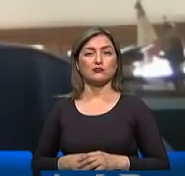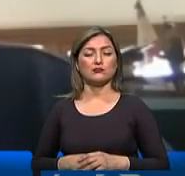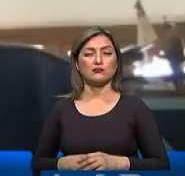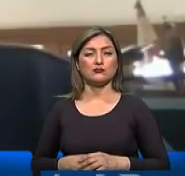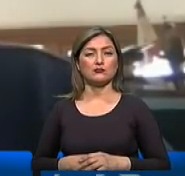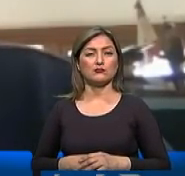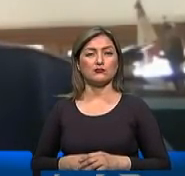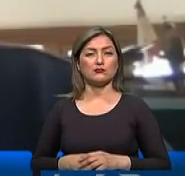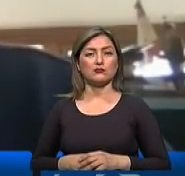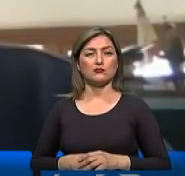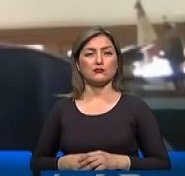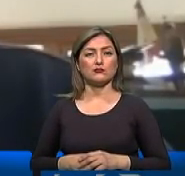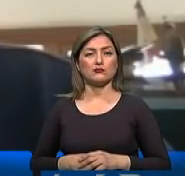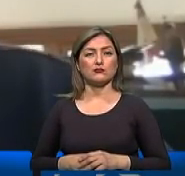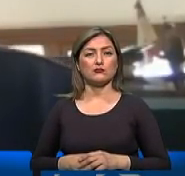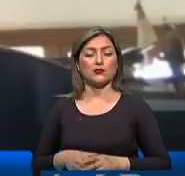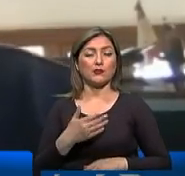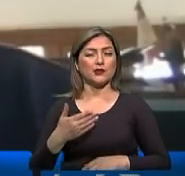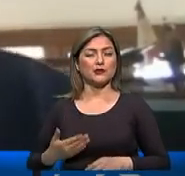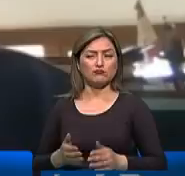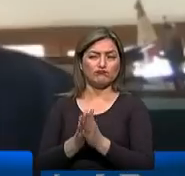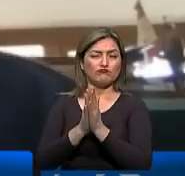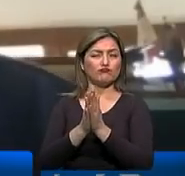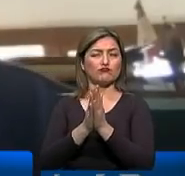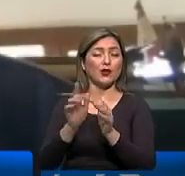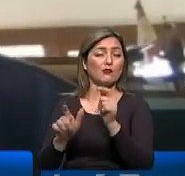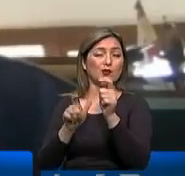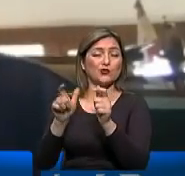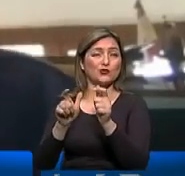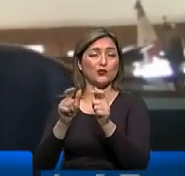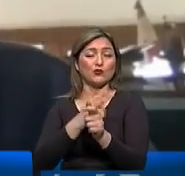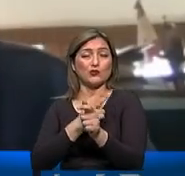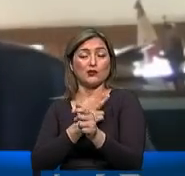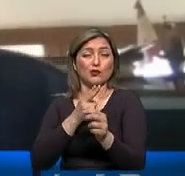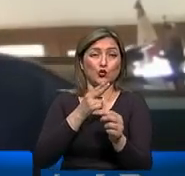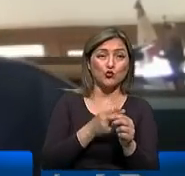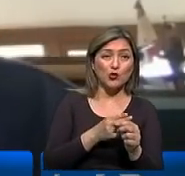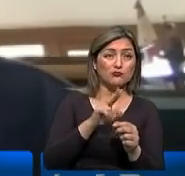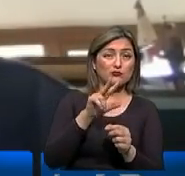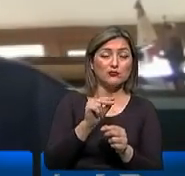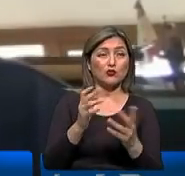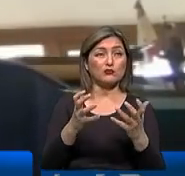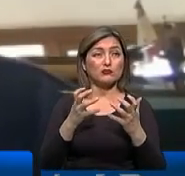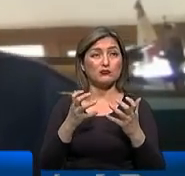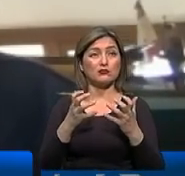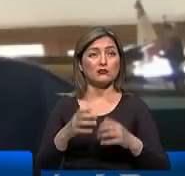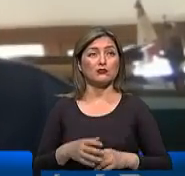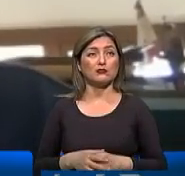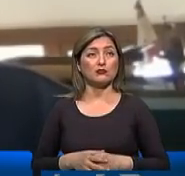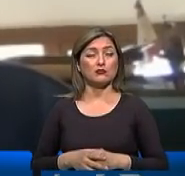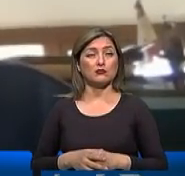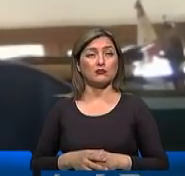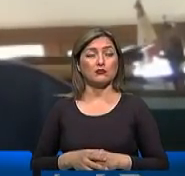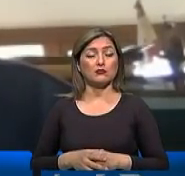los requerimientos que indicó el señor presidente, que la gente que no entre a las universidades o que esté en ese periodo en el